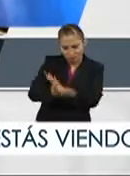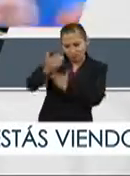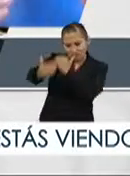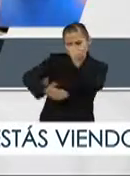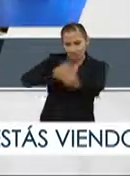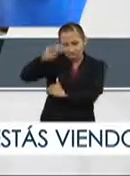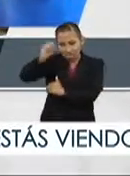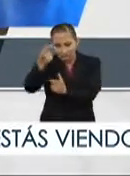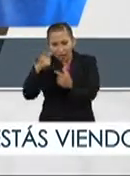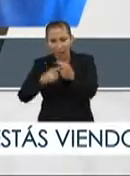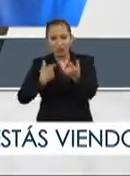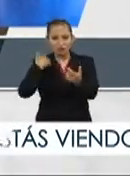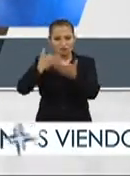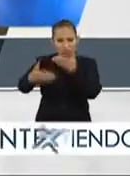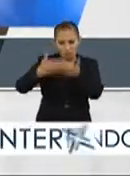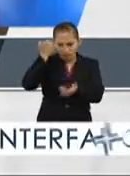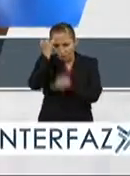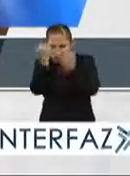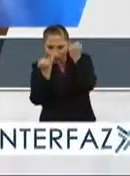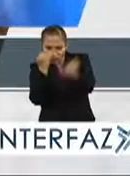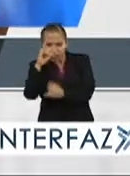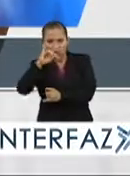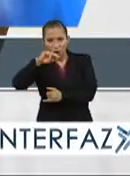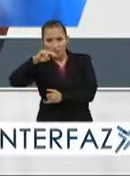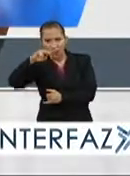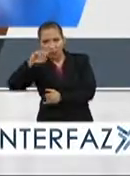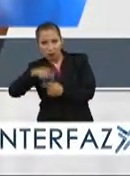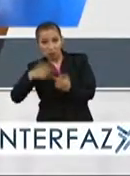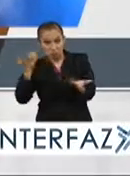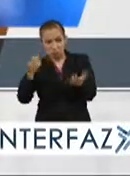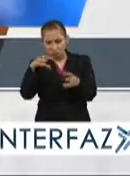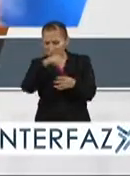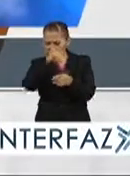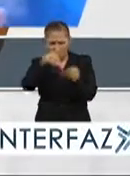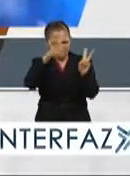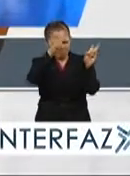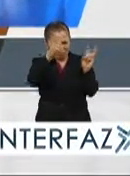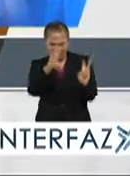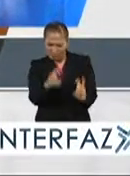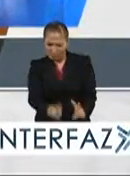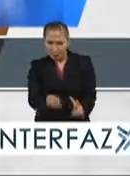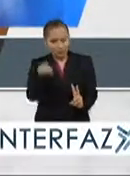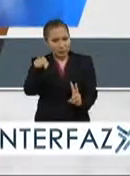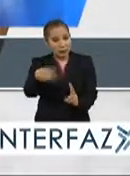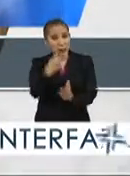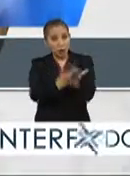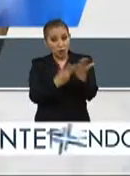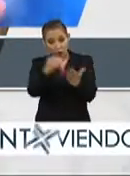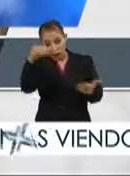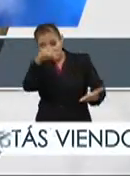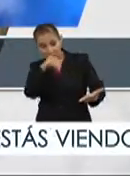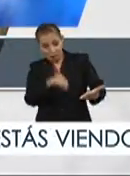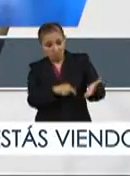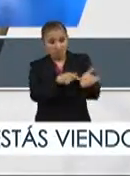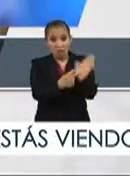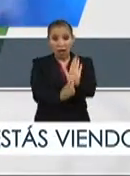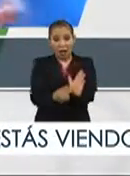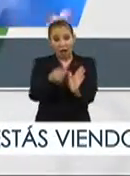progreso técnico, de la innovación. Entonces te diría que es un programa